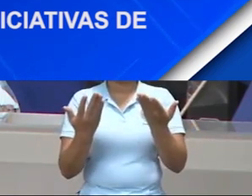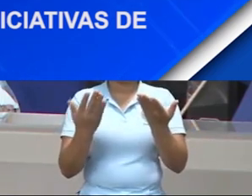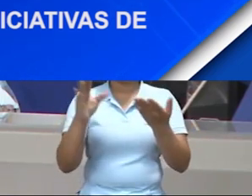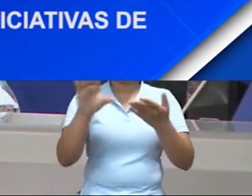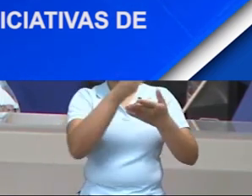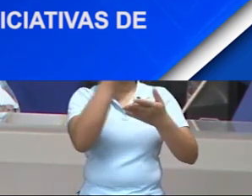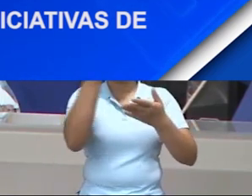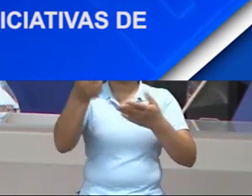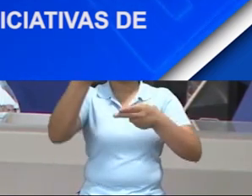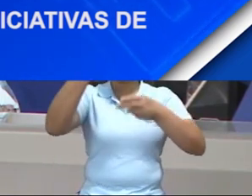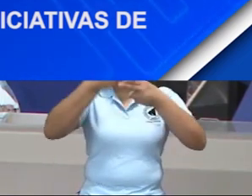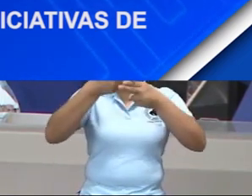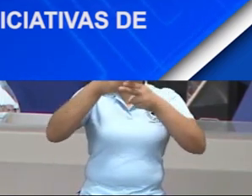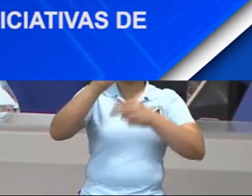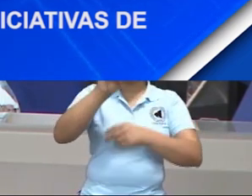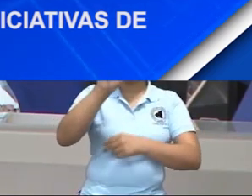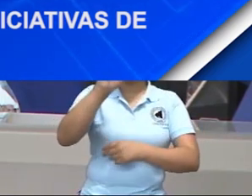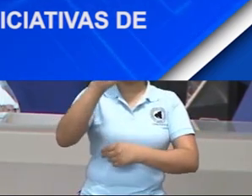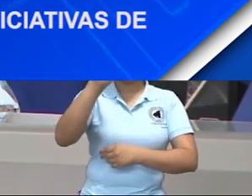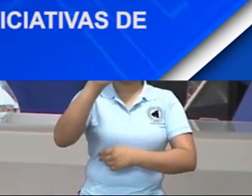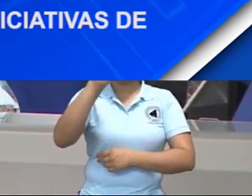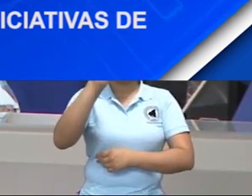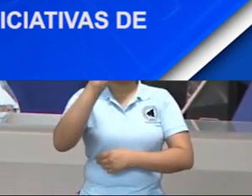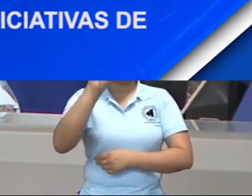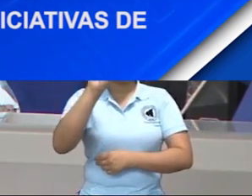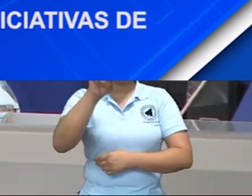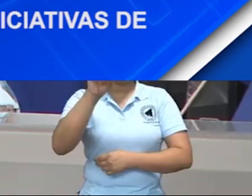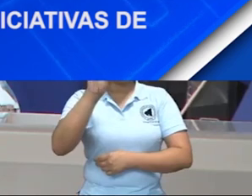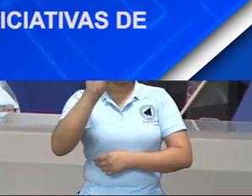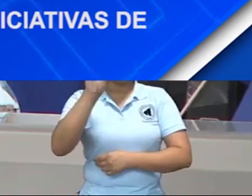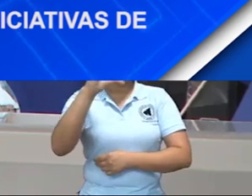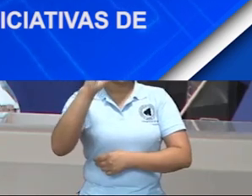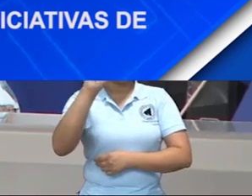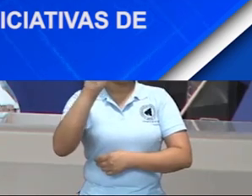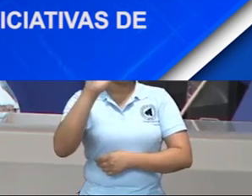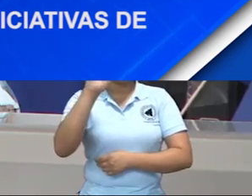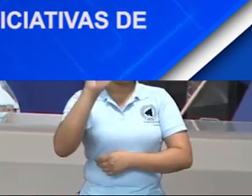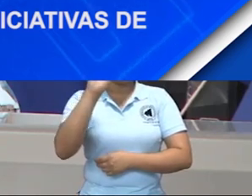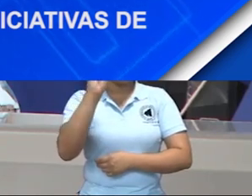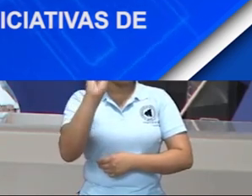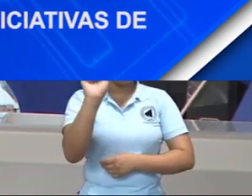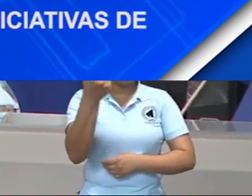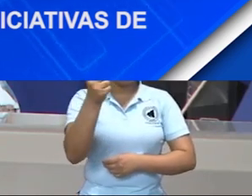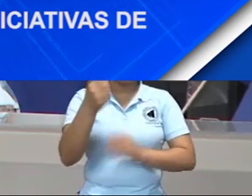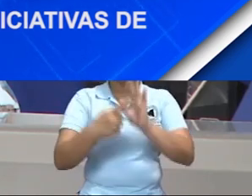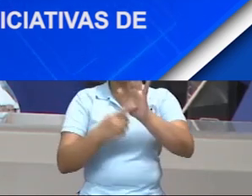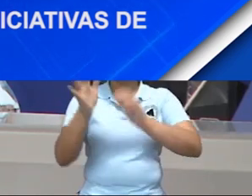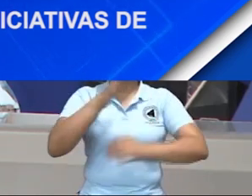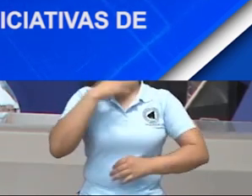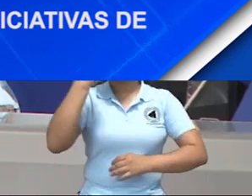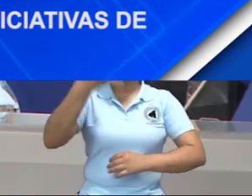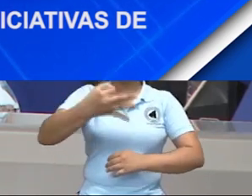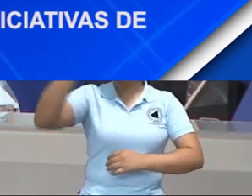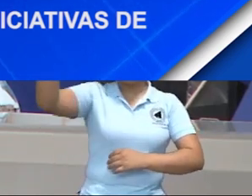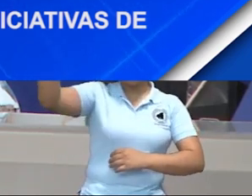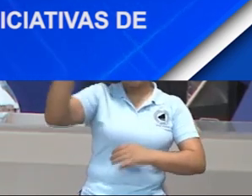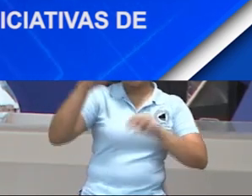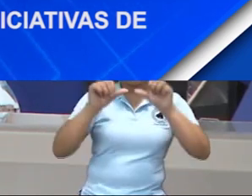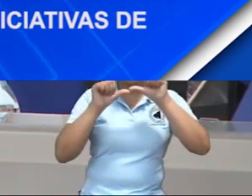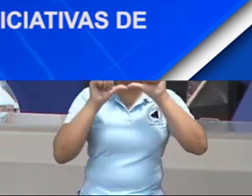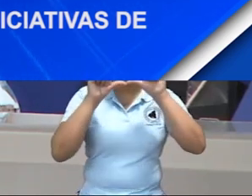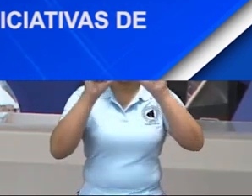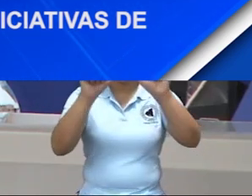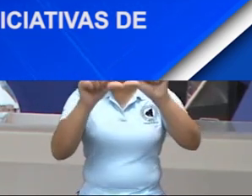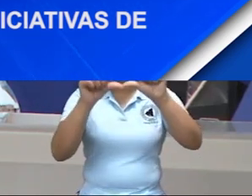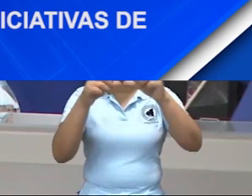radionucleidos. Tercero, garantía de la seguridad nuclear y radiológica,